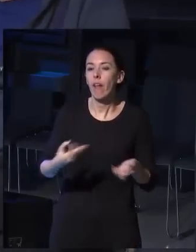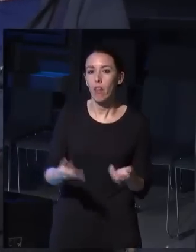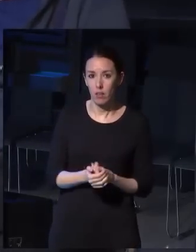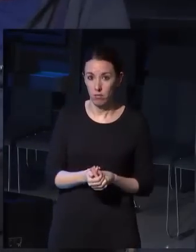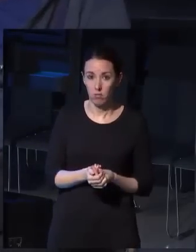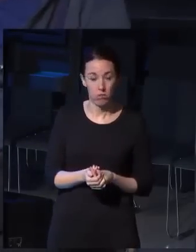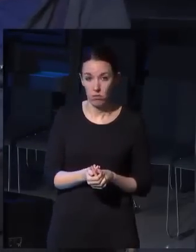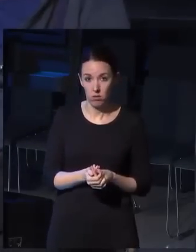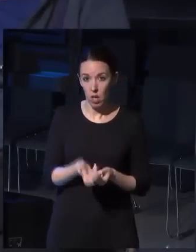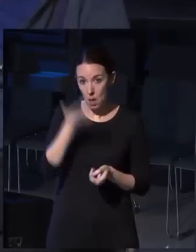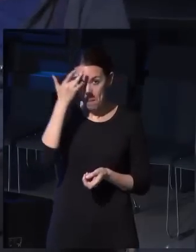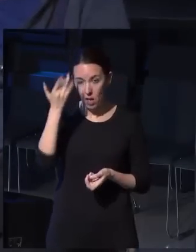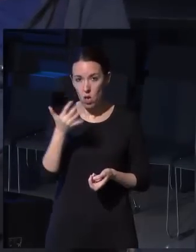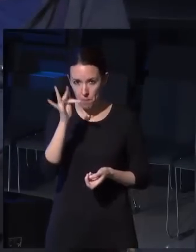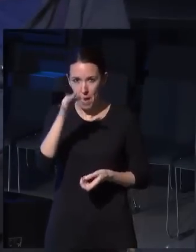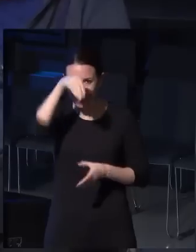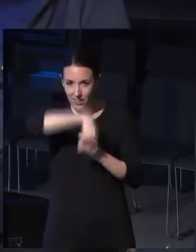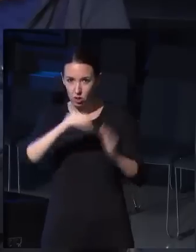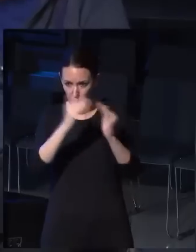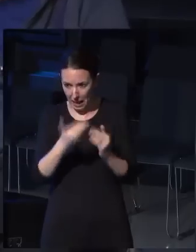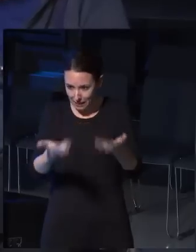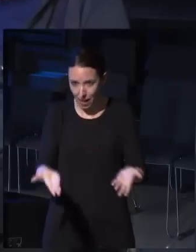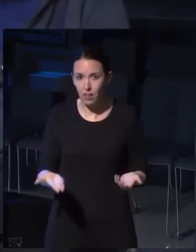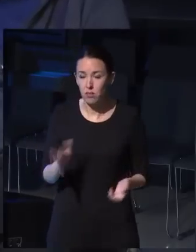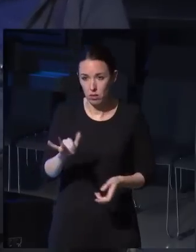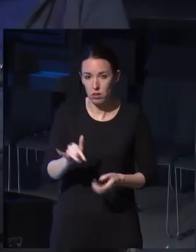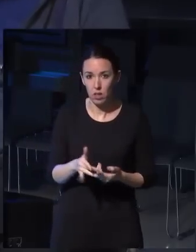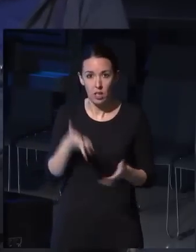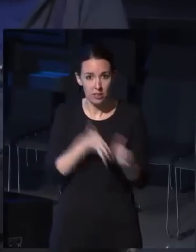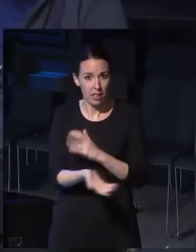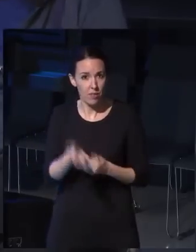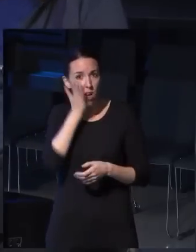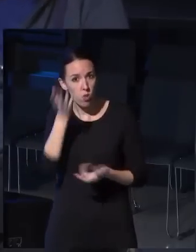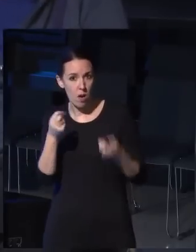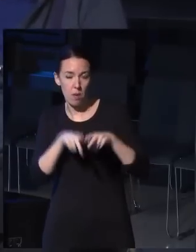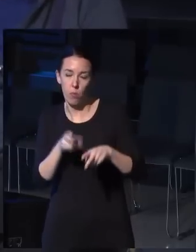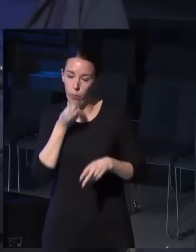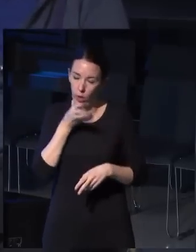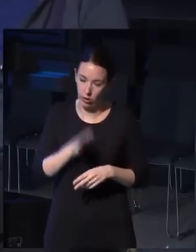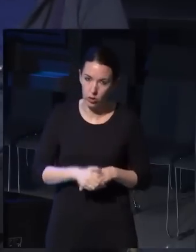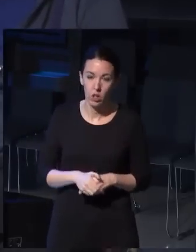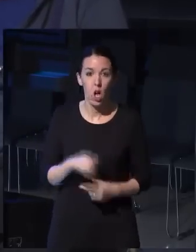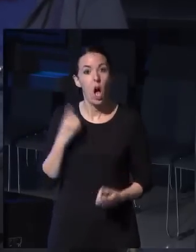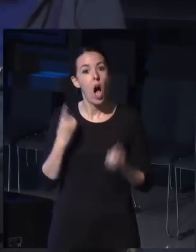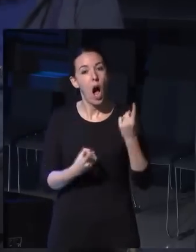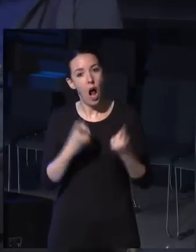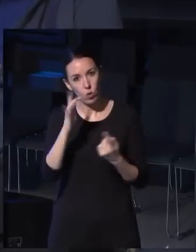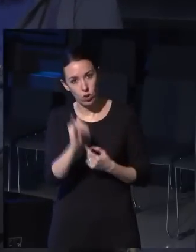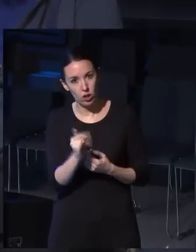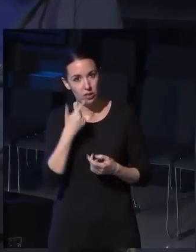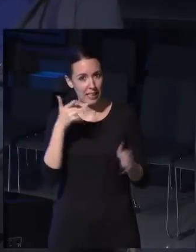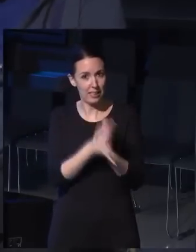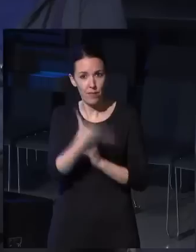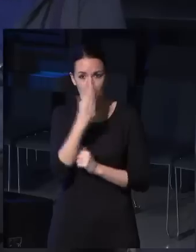tú, imagino que, además los tienes en tu casa, qué demonios. Sí. O sea, que duermen a tu lado. Bueno, algunos sí. Acarician a